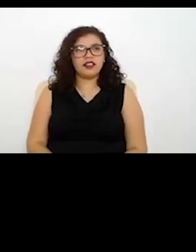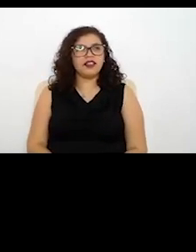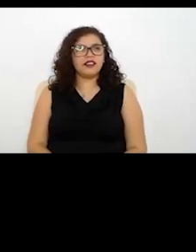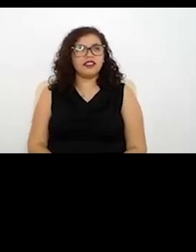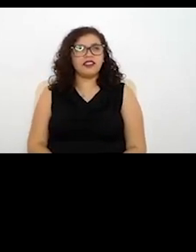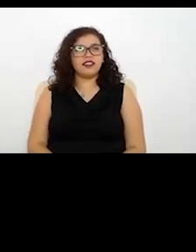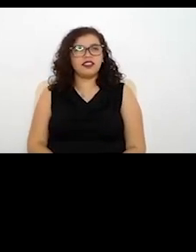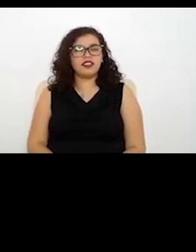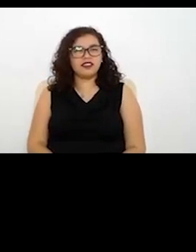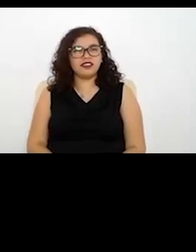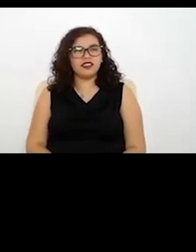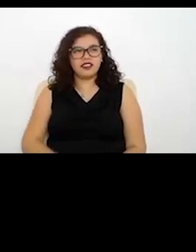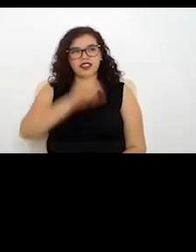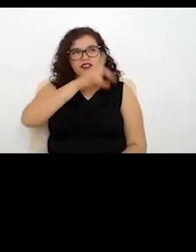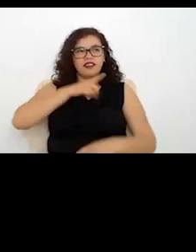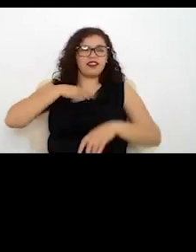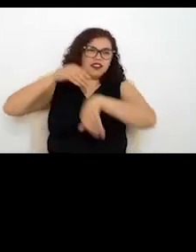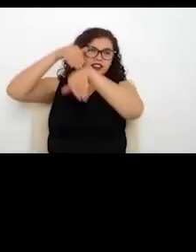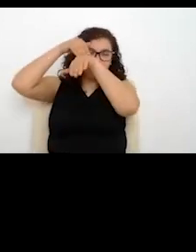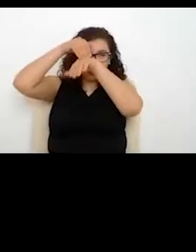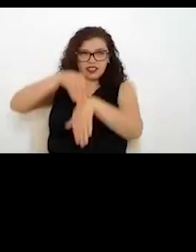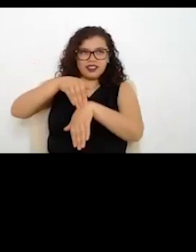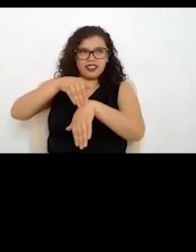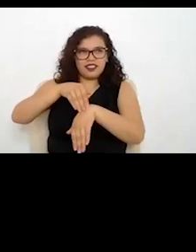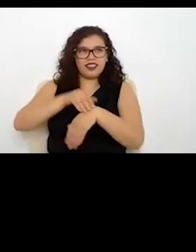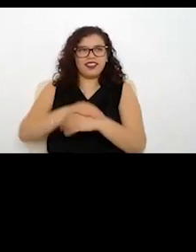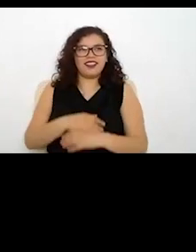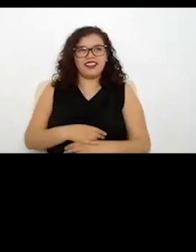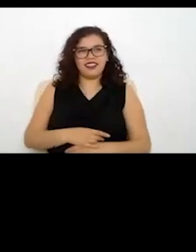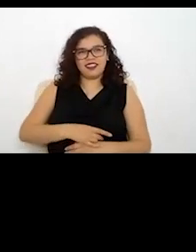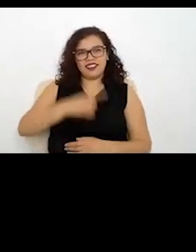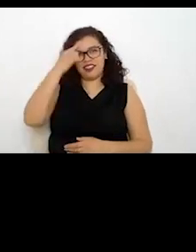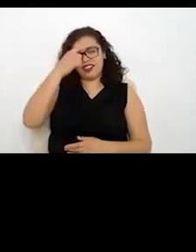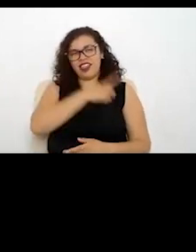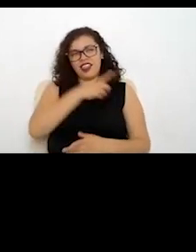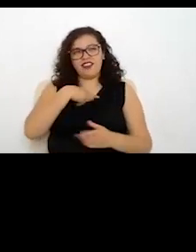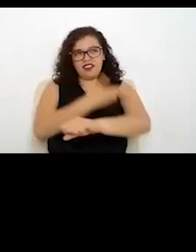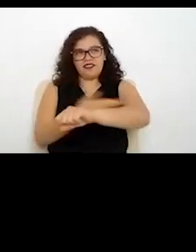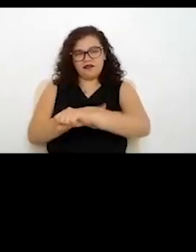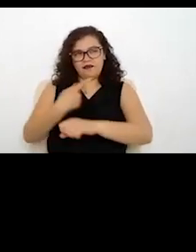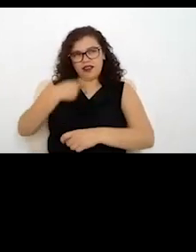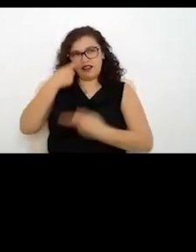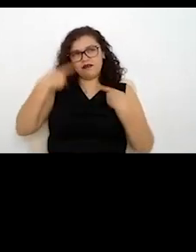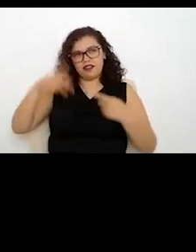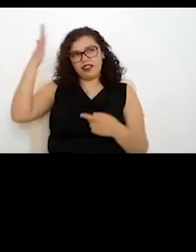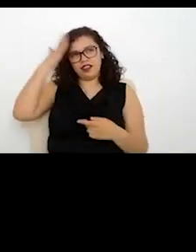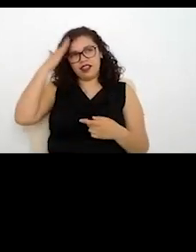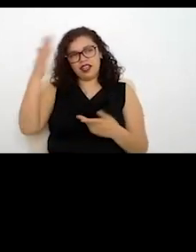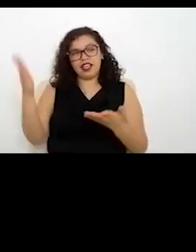también tiene que estar subordinado, es decir, que tiene que estar a disposición del patrón, y por otra parte tiene